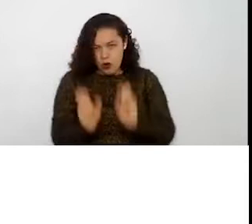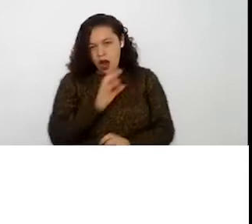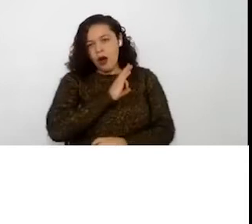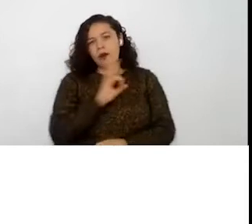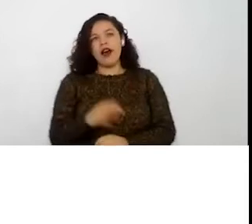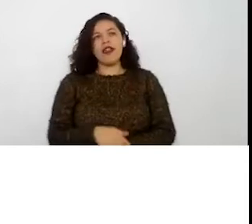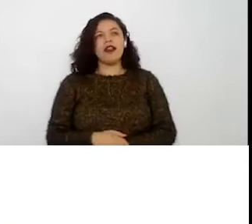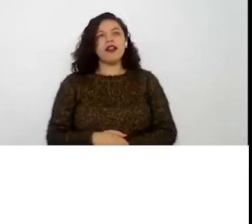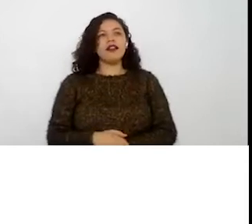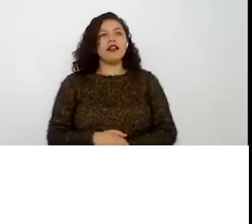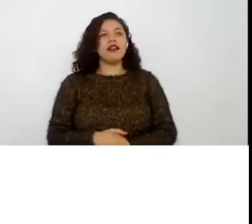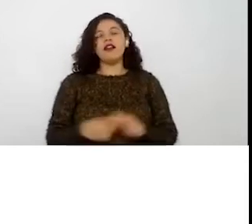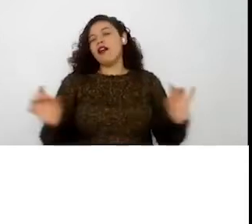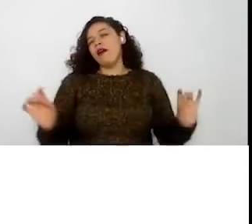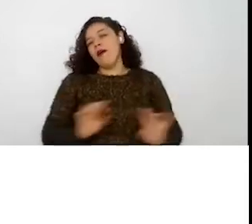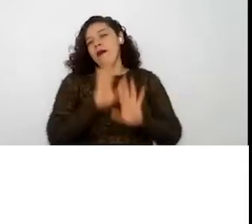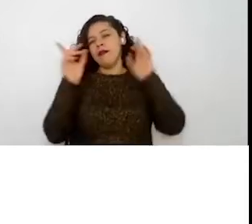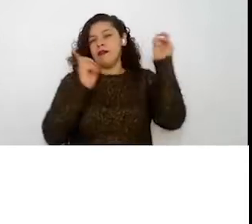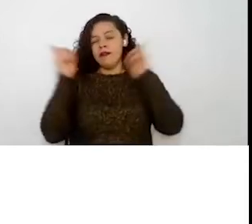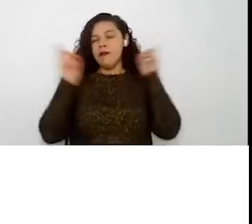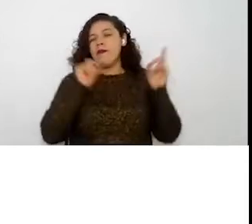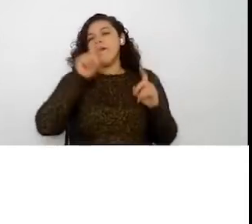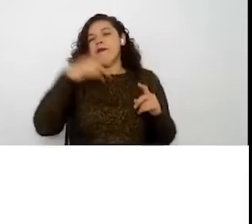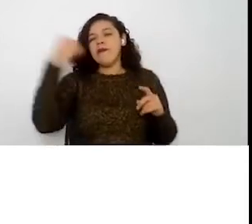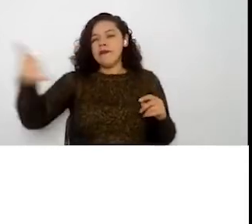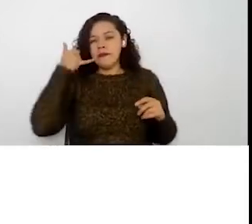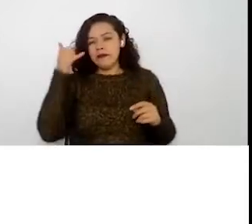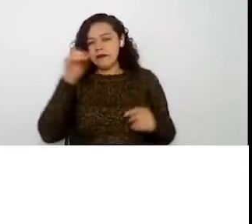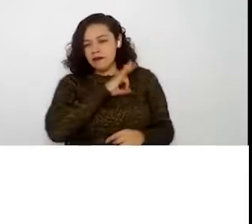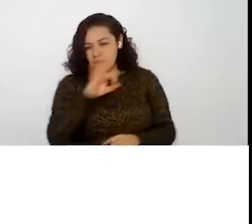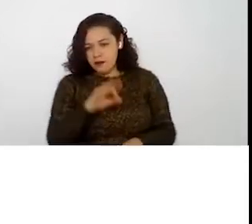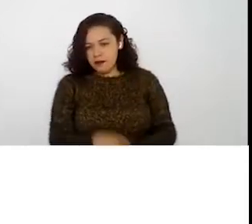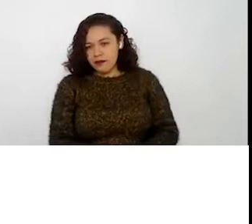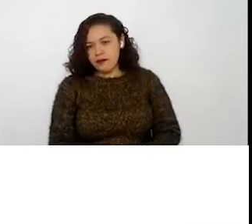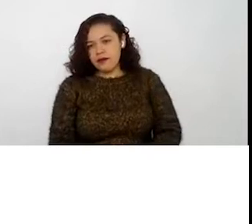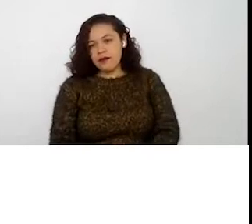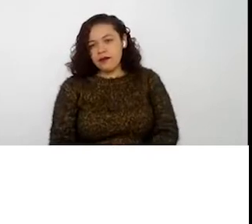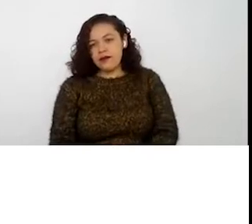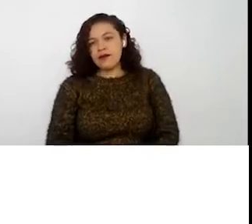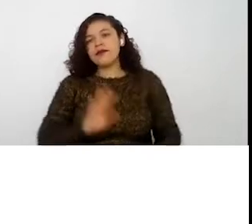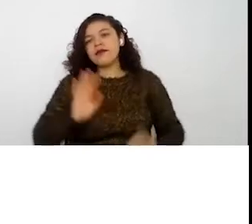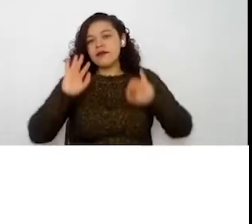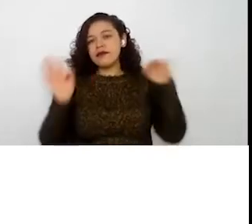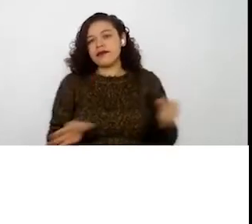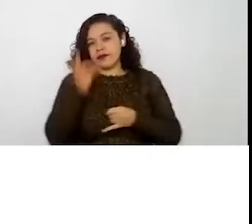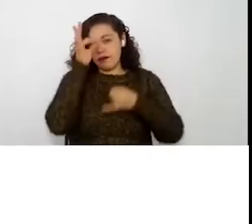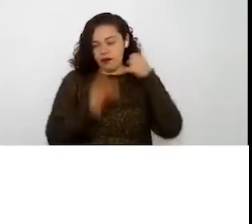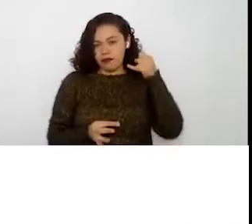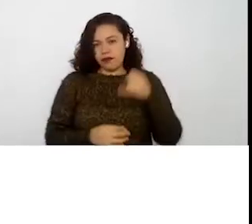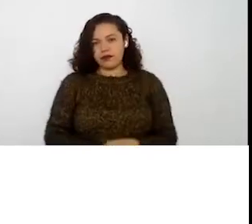en caso de dudas igual puede llamarnos y finalmente este